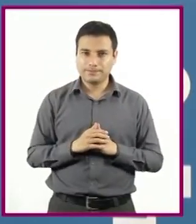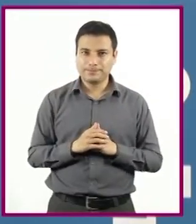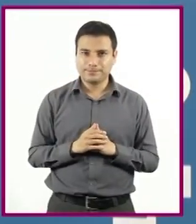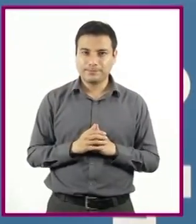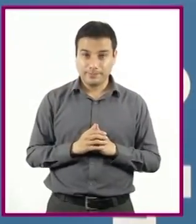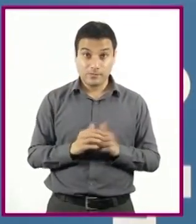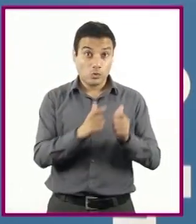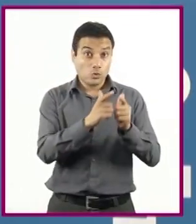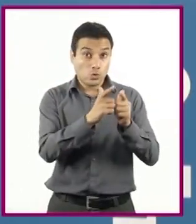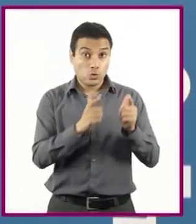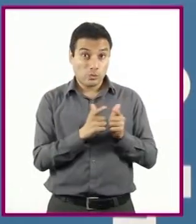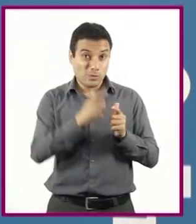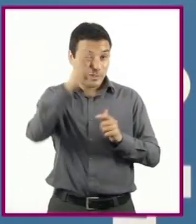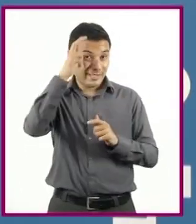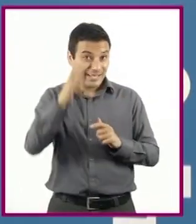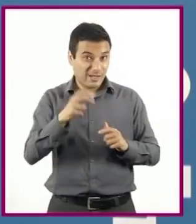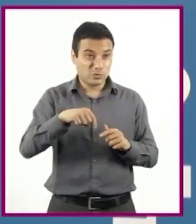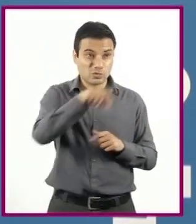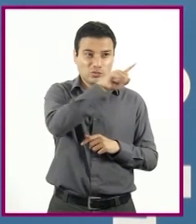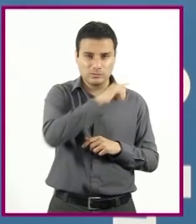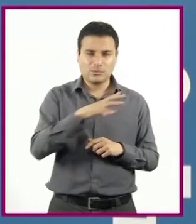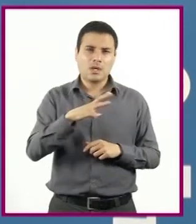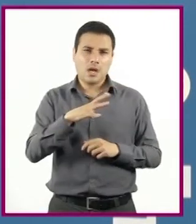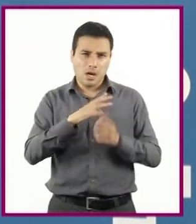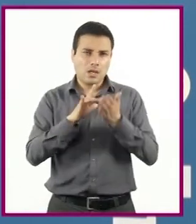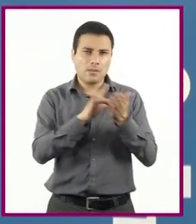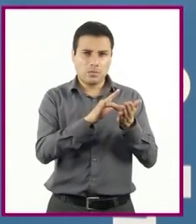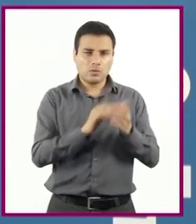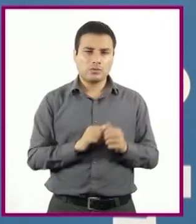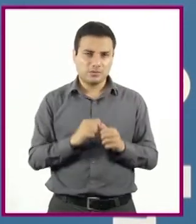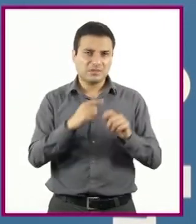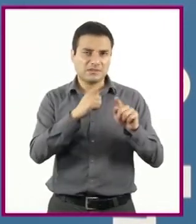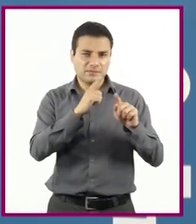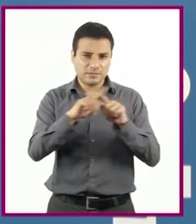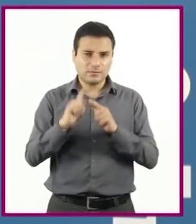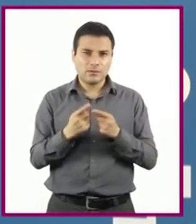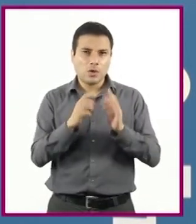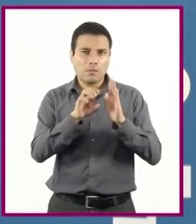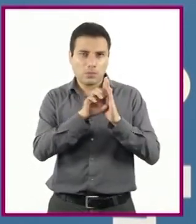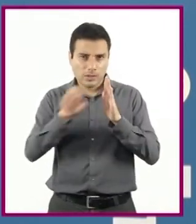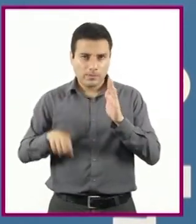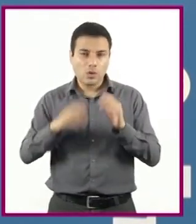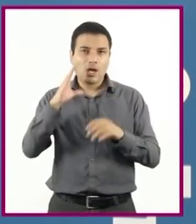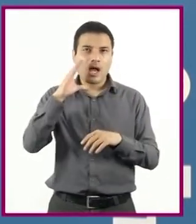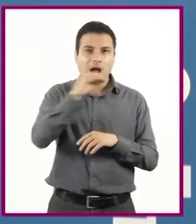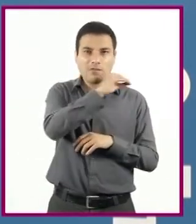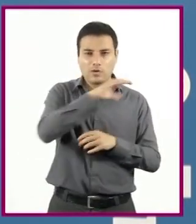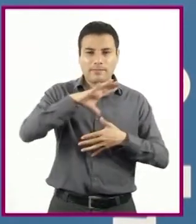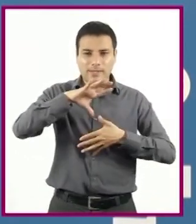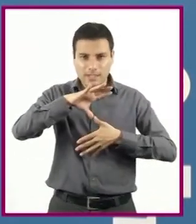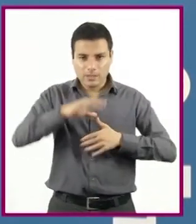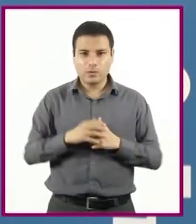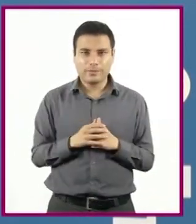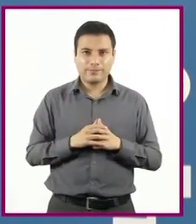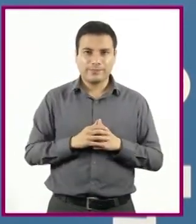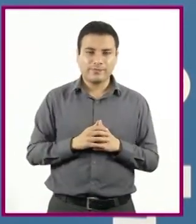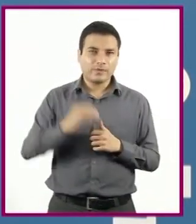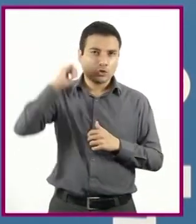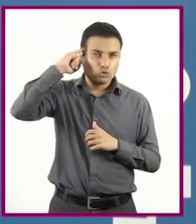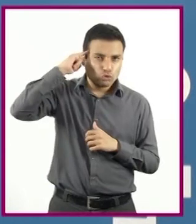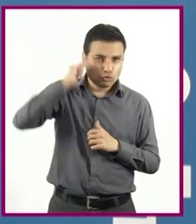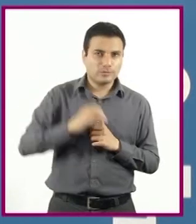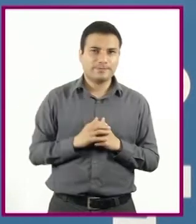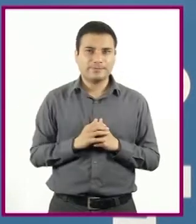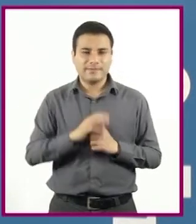con la presencia de distintos grupos sociales, entre los que se contaron los de origen afroamericano, mestizo e indígena.